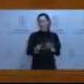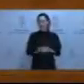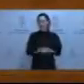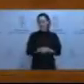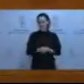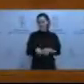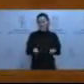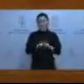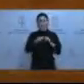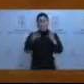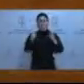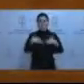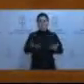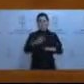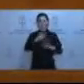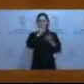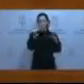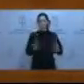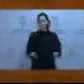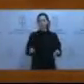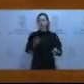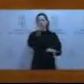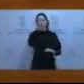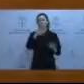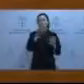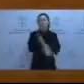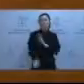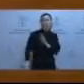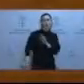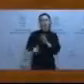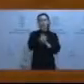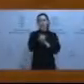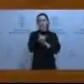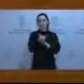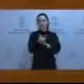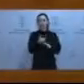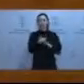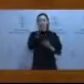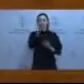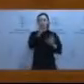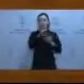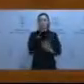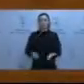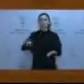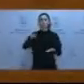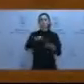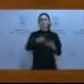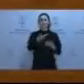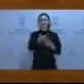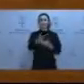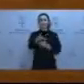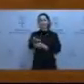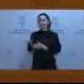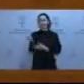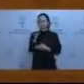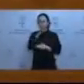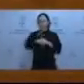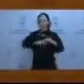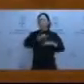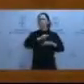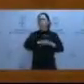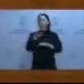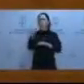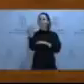mal modelo socialista, del modelo de fraude a la sociedad asturiana, del modelo de exigir a los demás el cumplimiento de